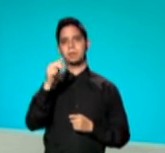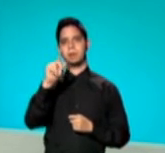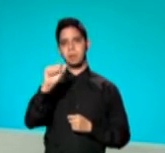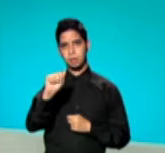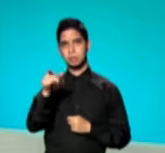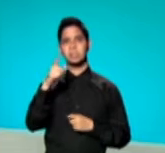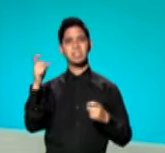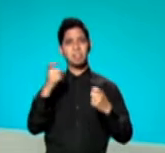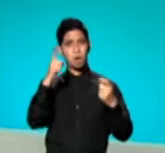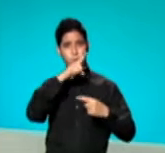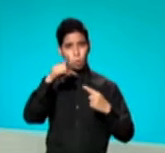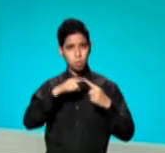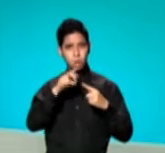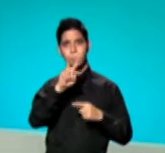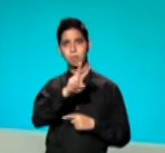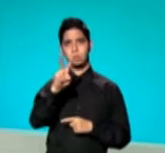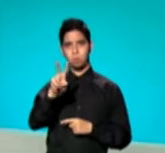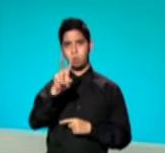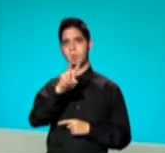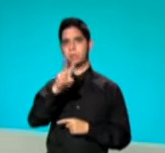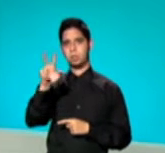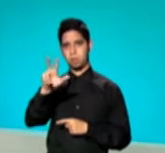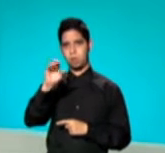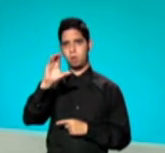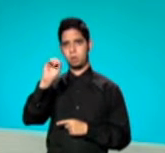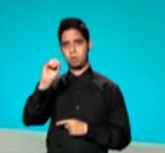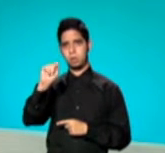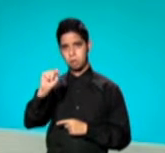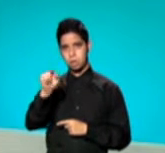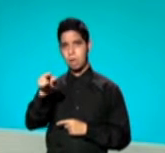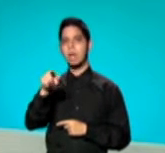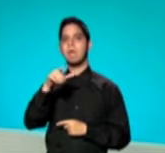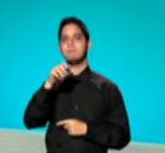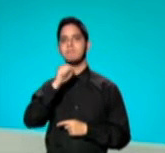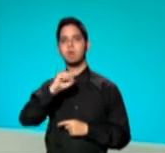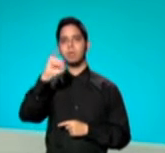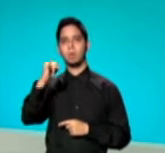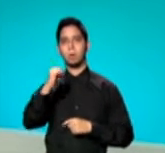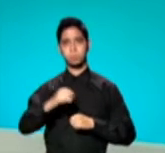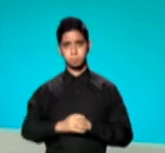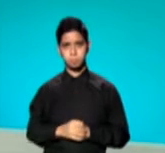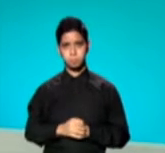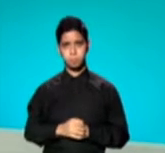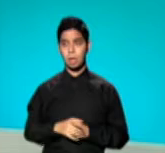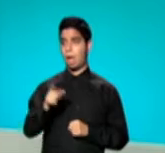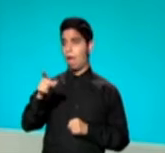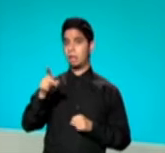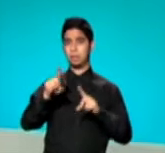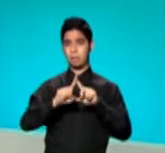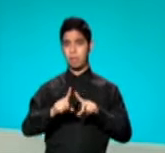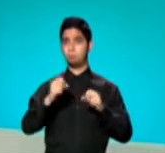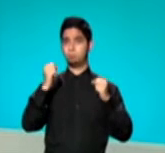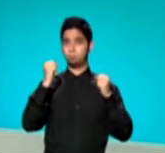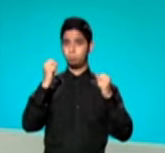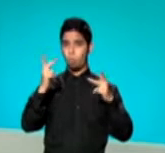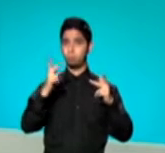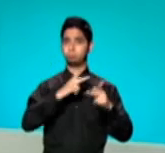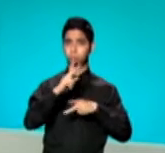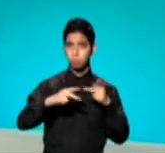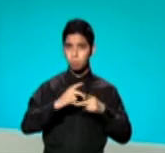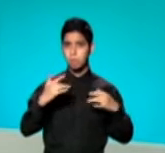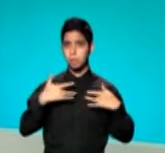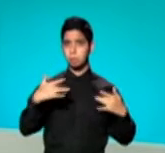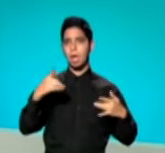se celebrará el 22 y 23 de octubre en el Viejo San Juan. Una serie de actividades donde se le rendirá homenaje a la